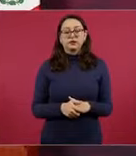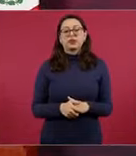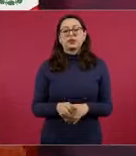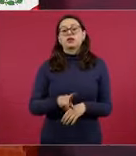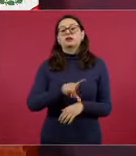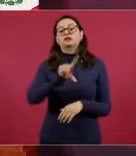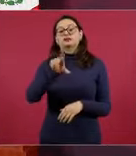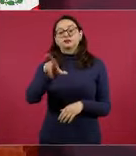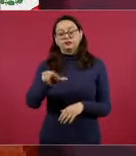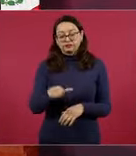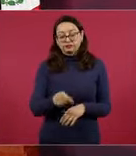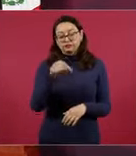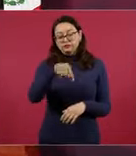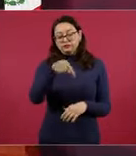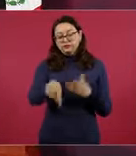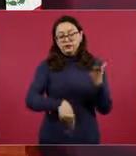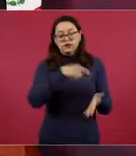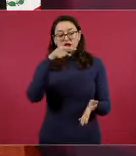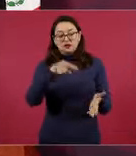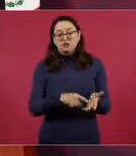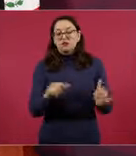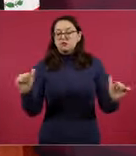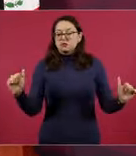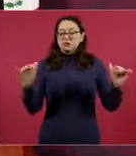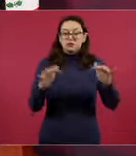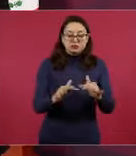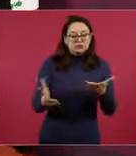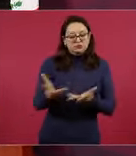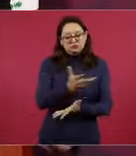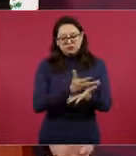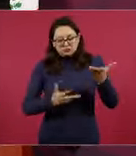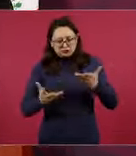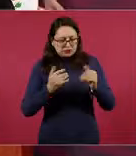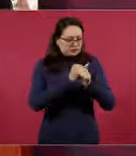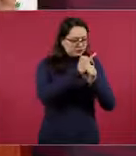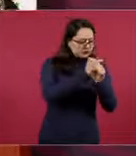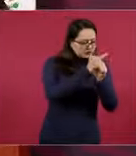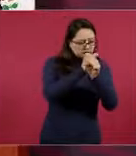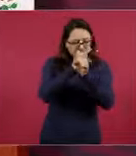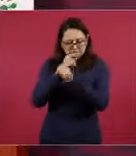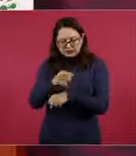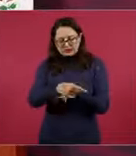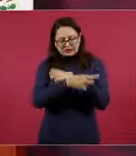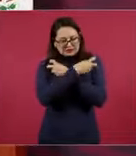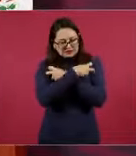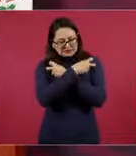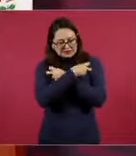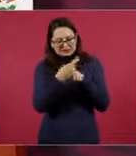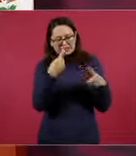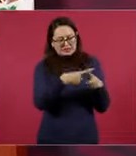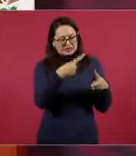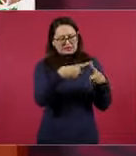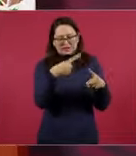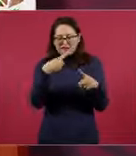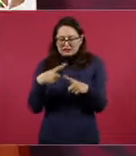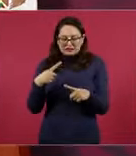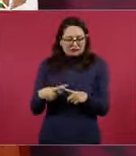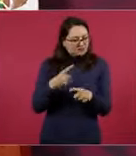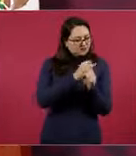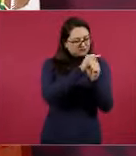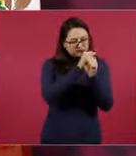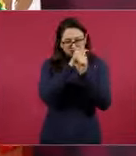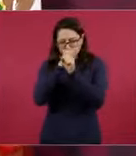congresos de especialistas y llegan a la conclusión de que el personaje era Pacal,